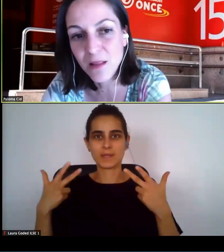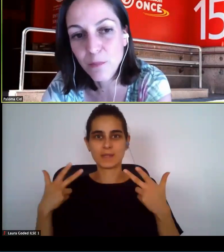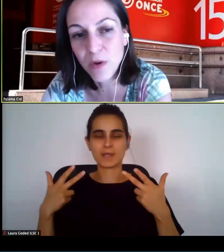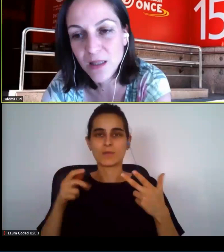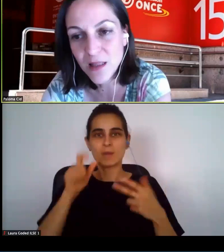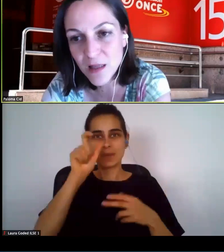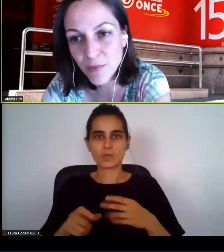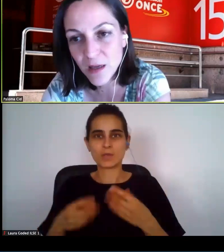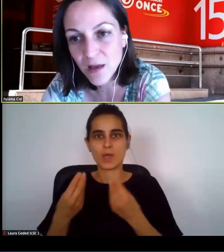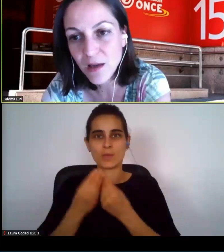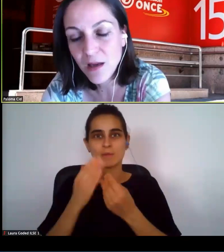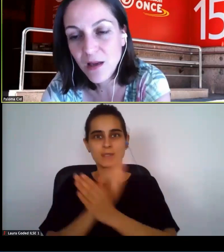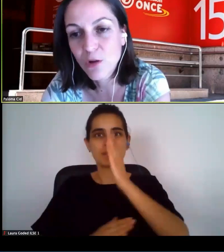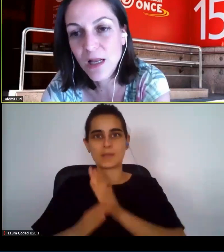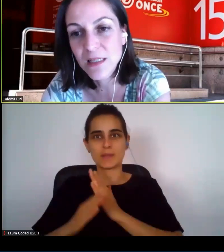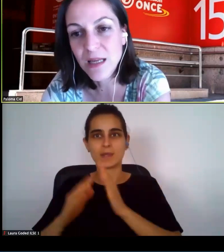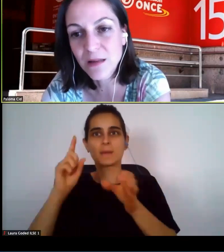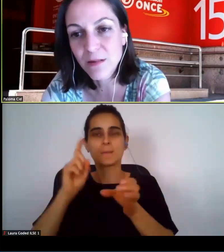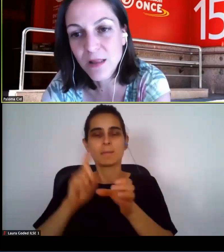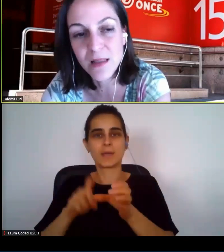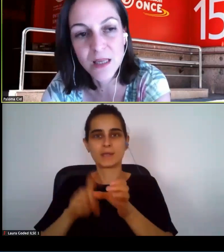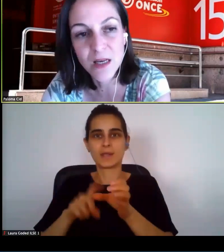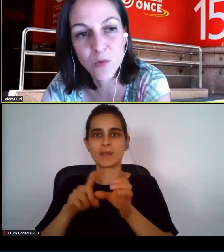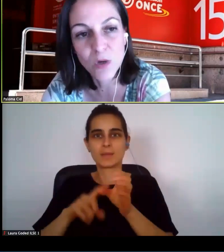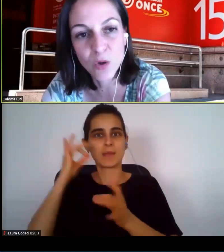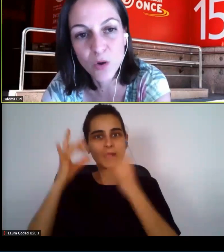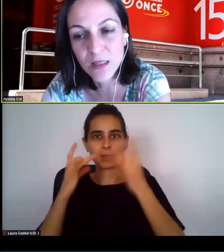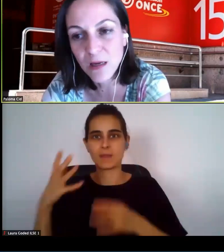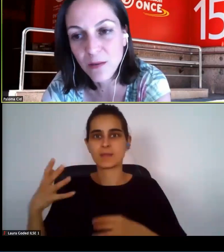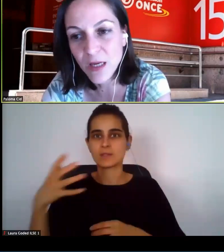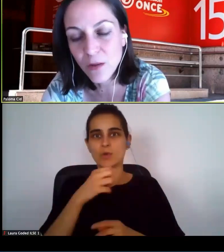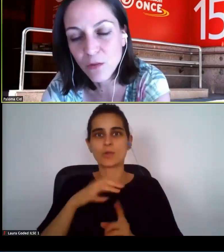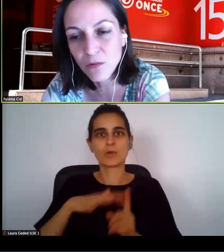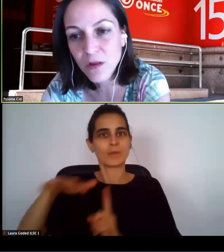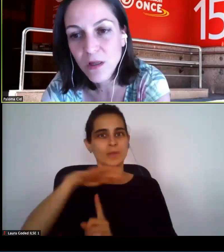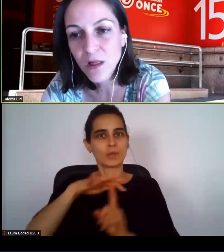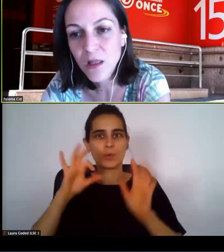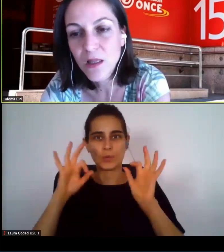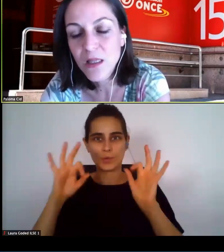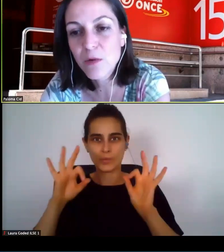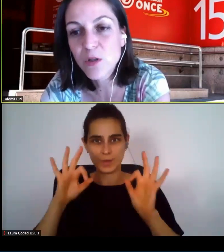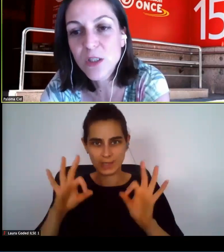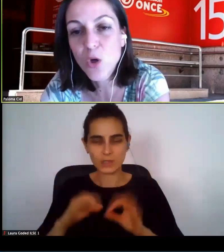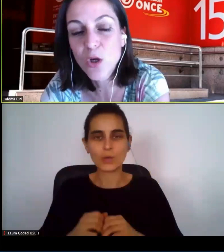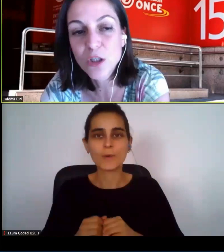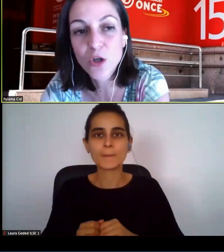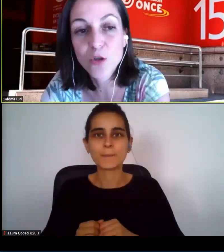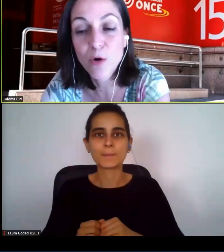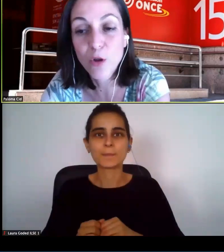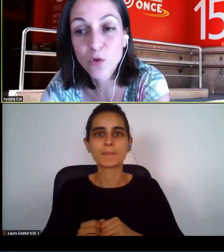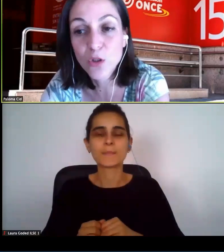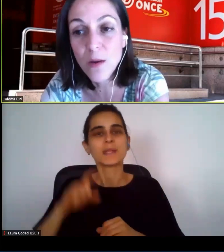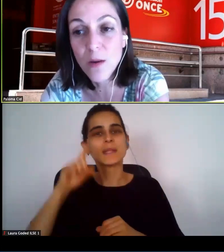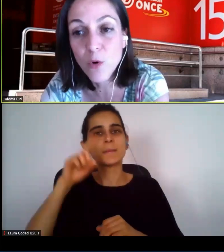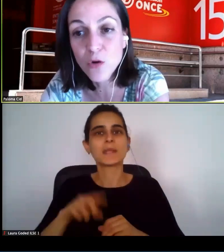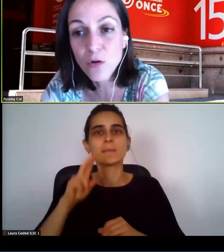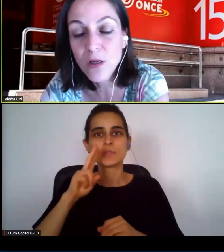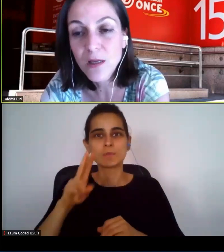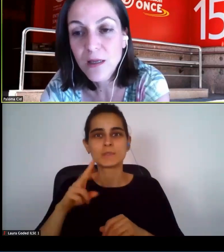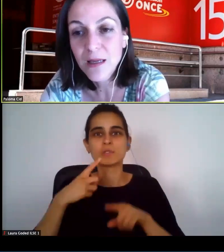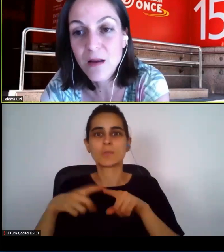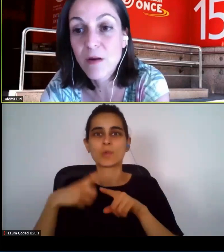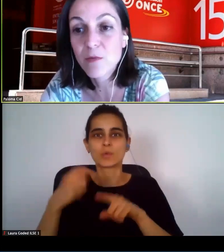discapacidad participe en todas las actividades en un entorno determinado. y hemos visto lo que son los productos de